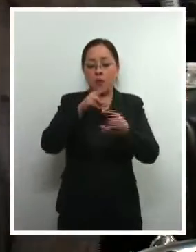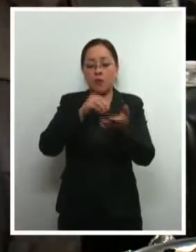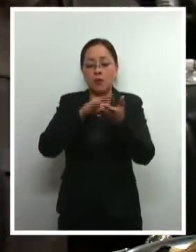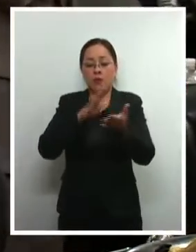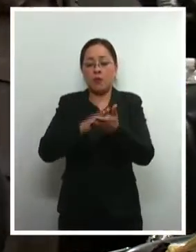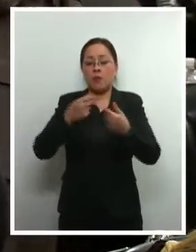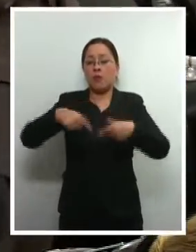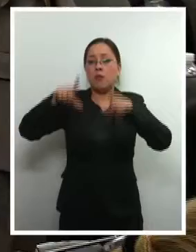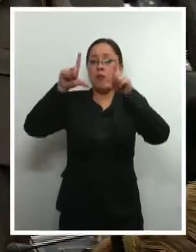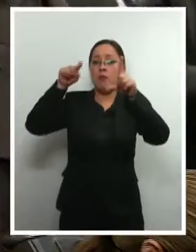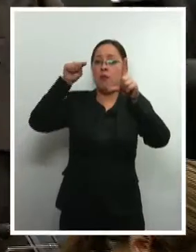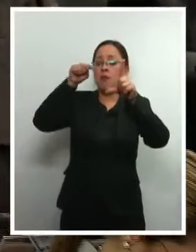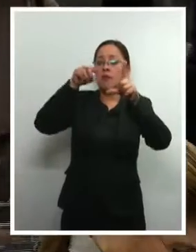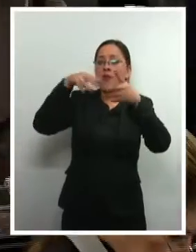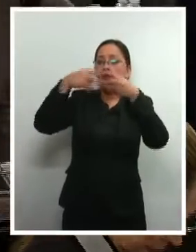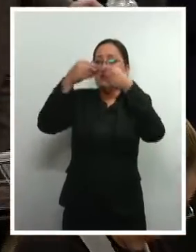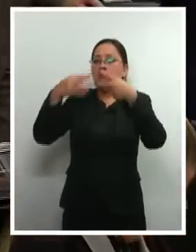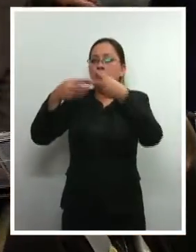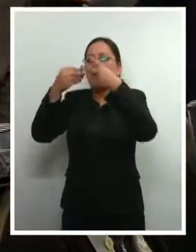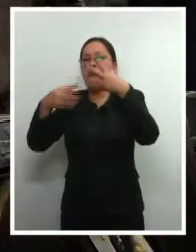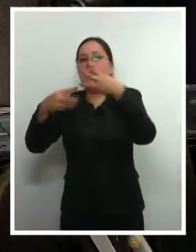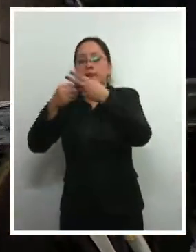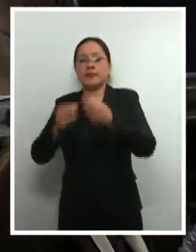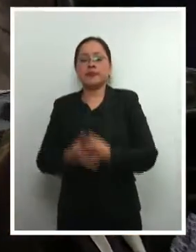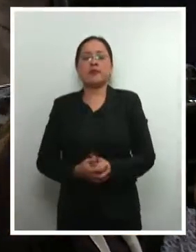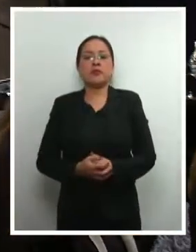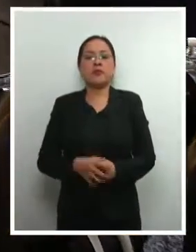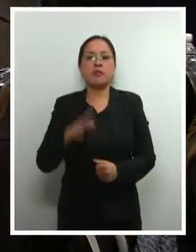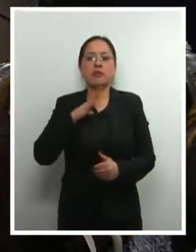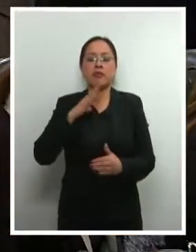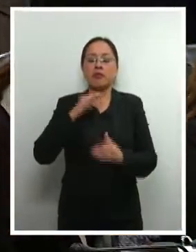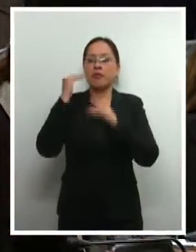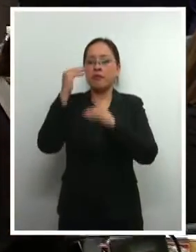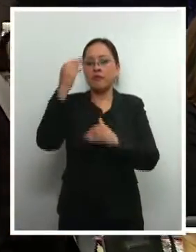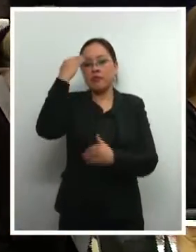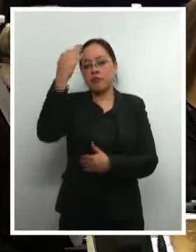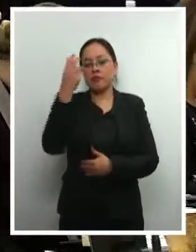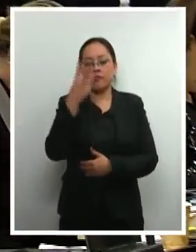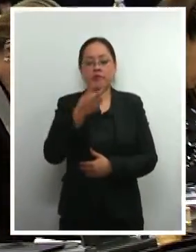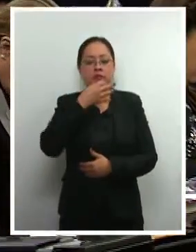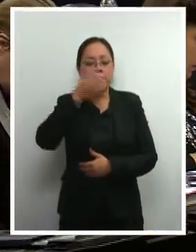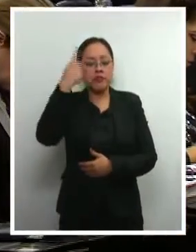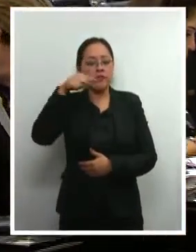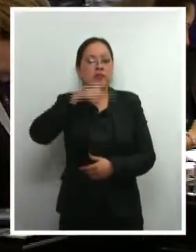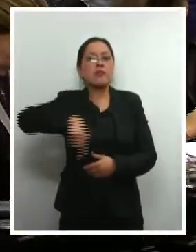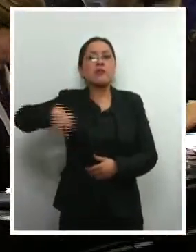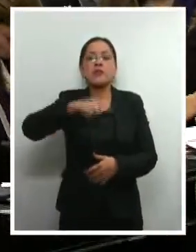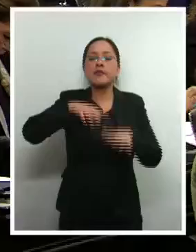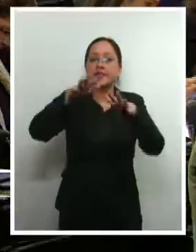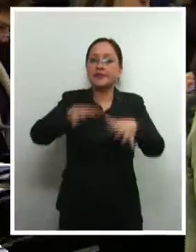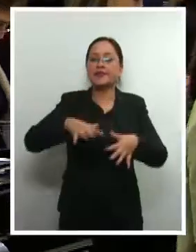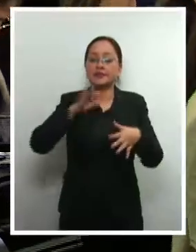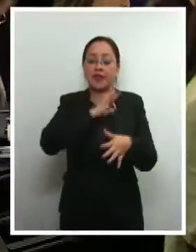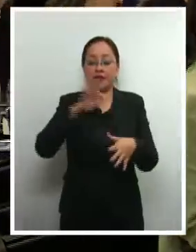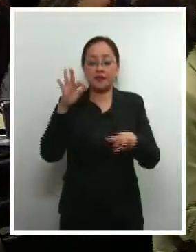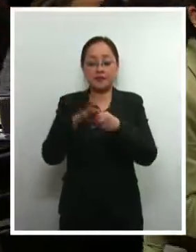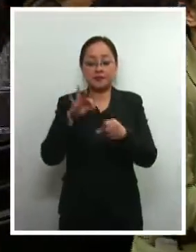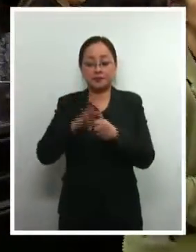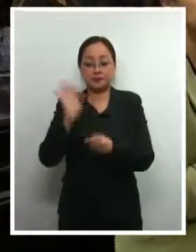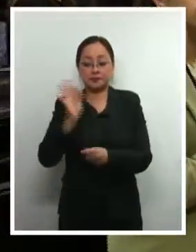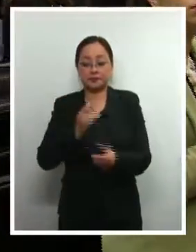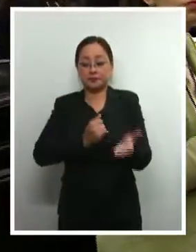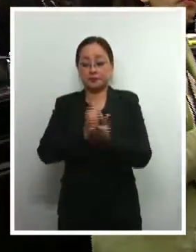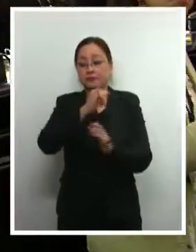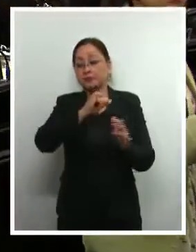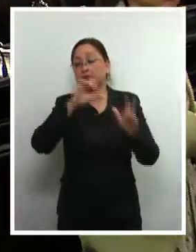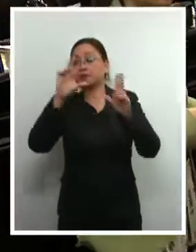registrado en este tablero electrónico. Se concedieron 3 minutos para que se emitiera el voto a favor, en contra